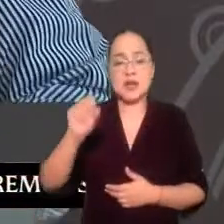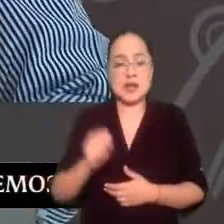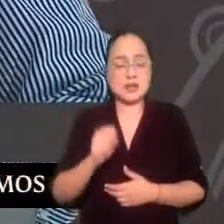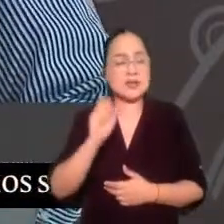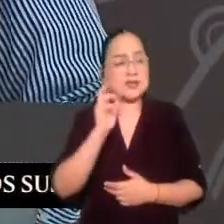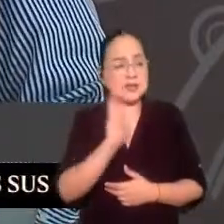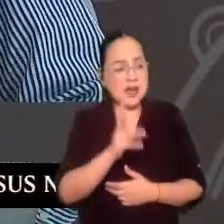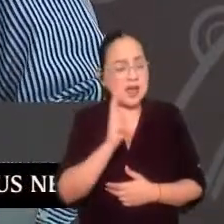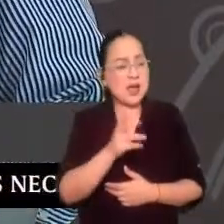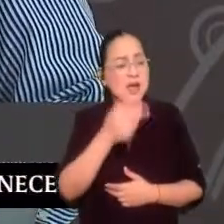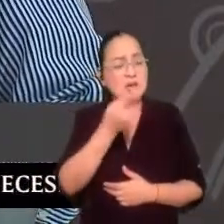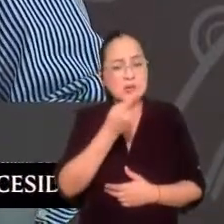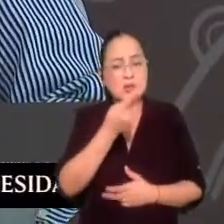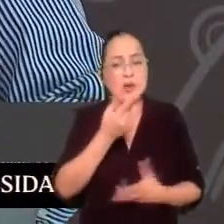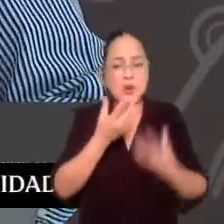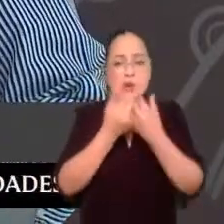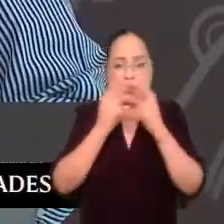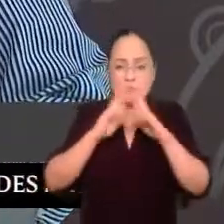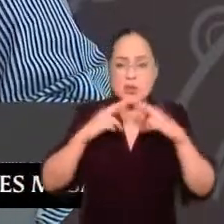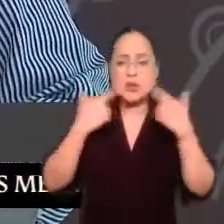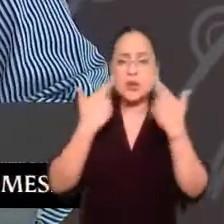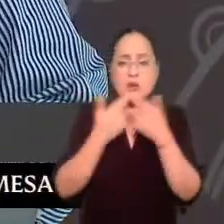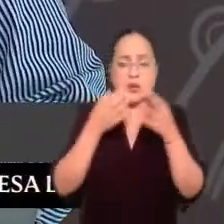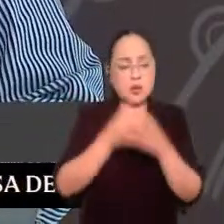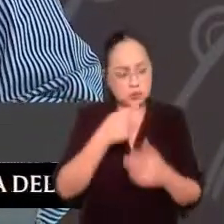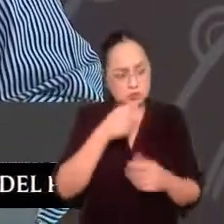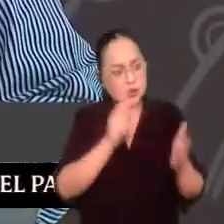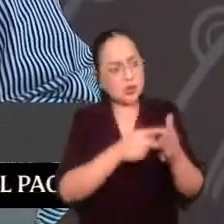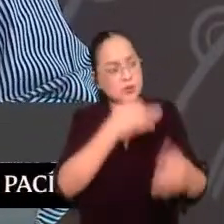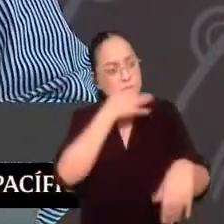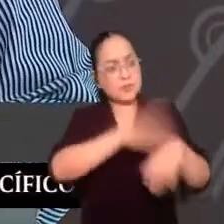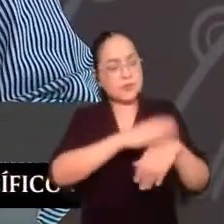refrendo esa relación amistosa de